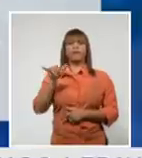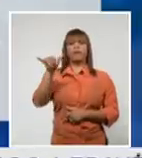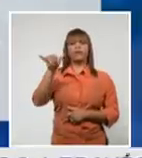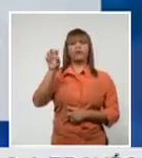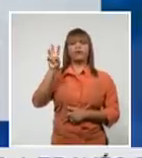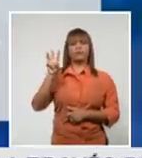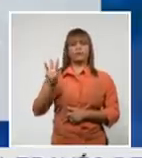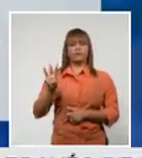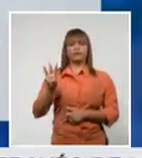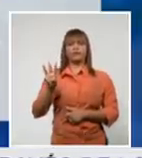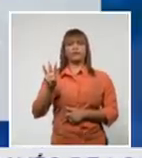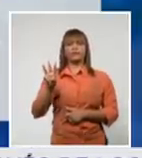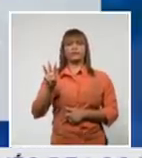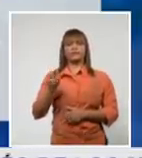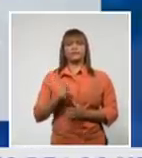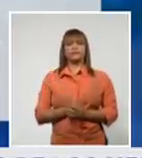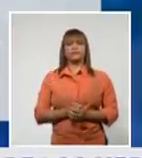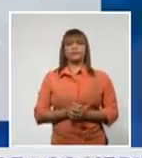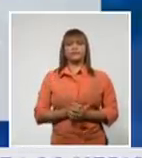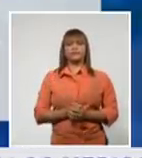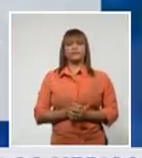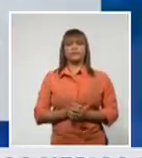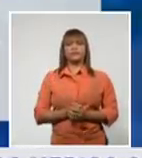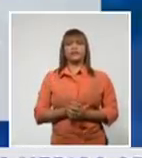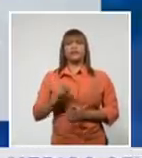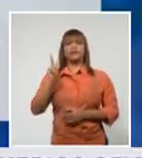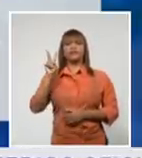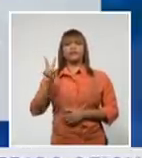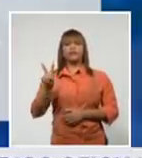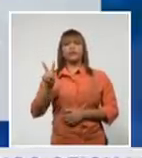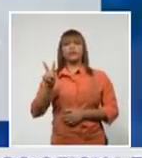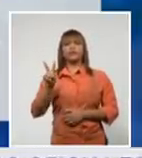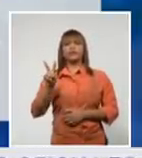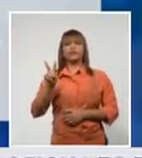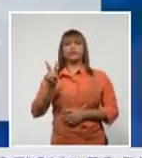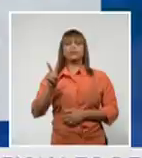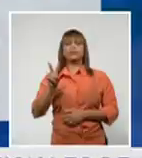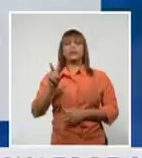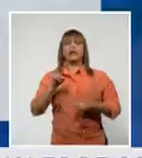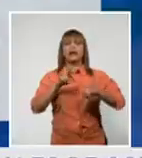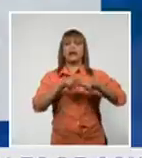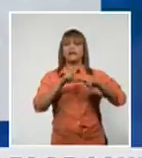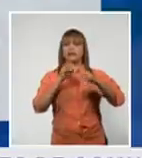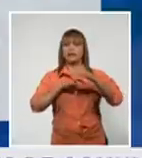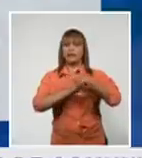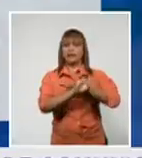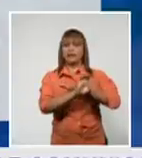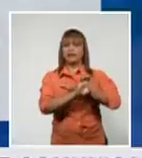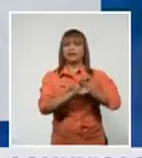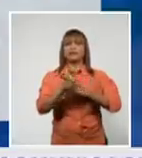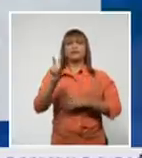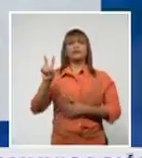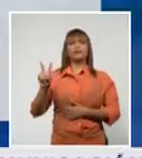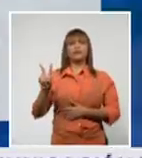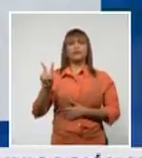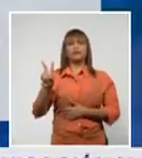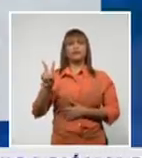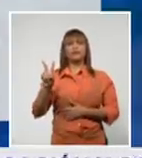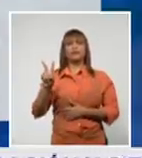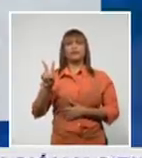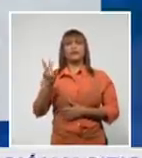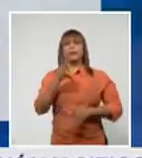municipio de Boyeros, 2 del municipio de Habana del Este 2 del municipio